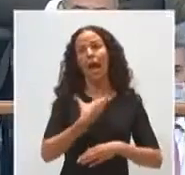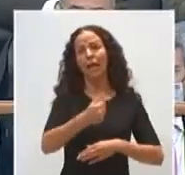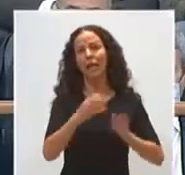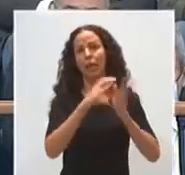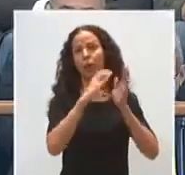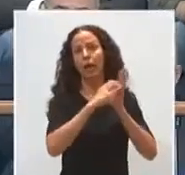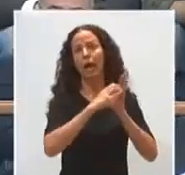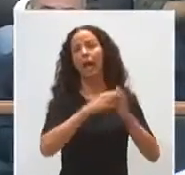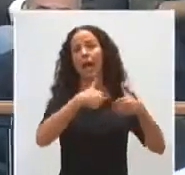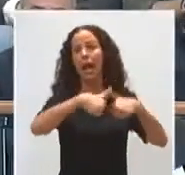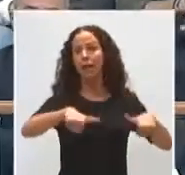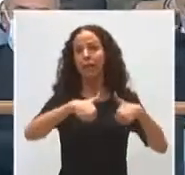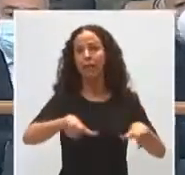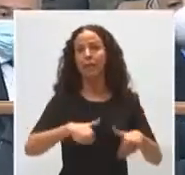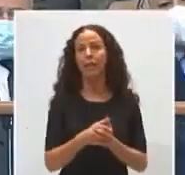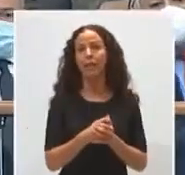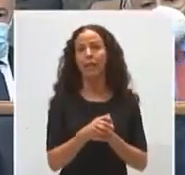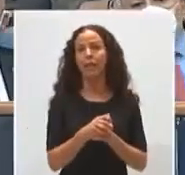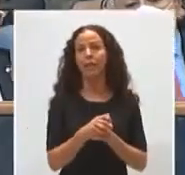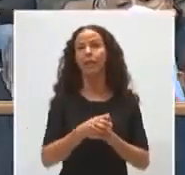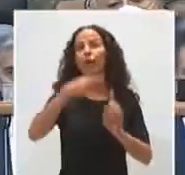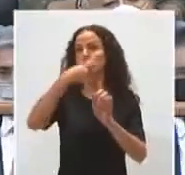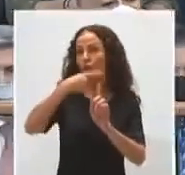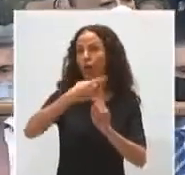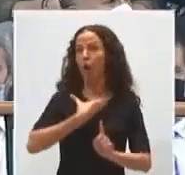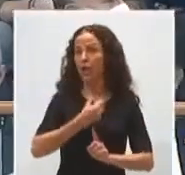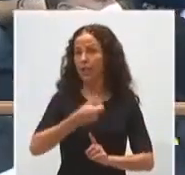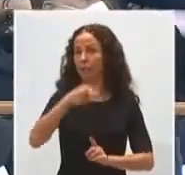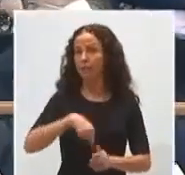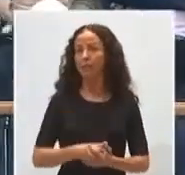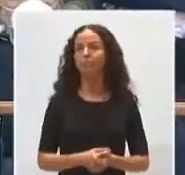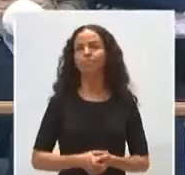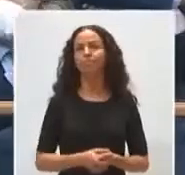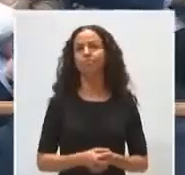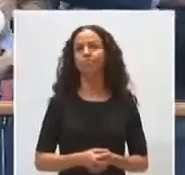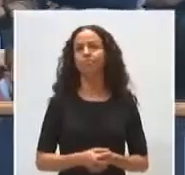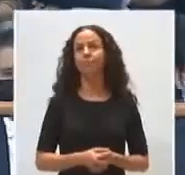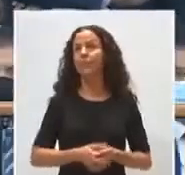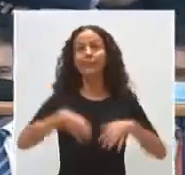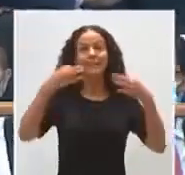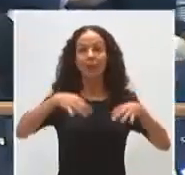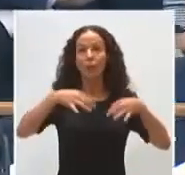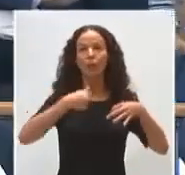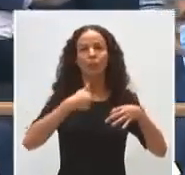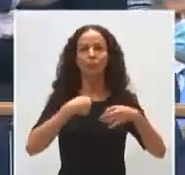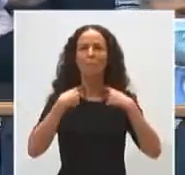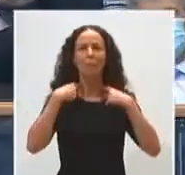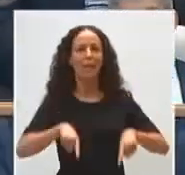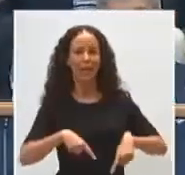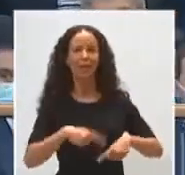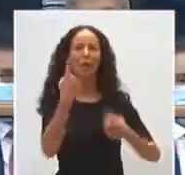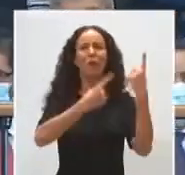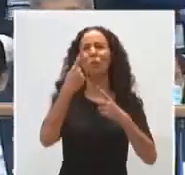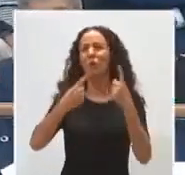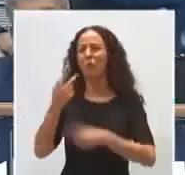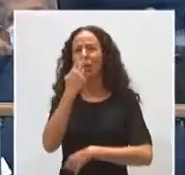albacete e intenta alcalde de toledo no seguramente me pierdo en algunos de los de los compromisos